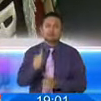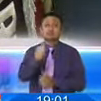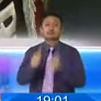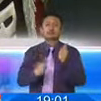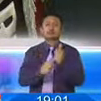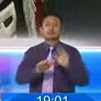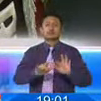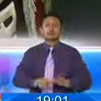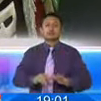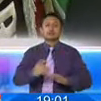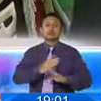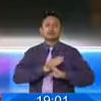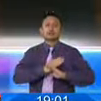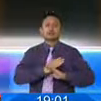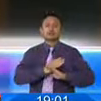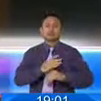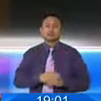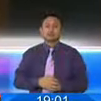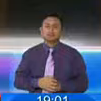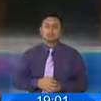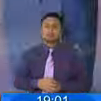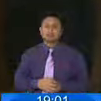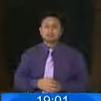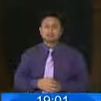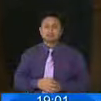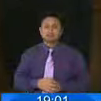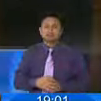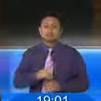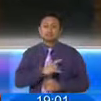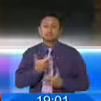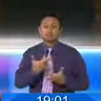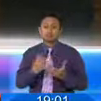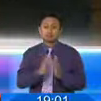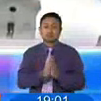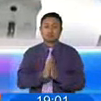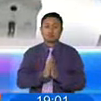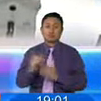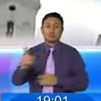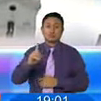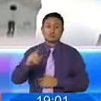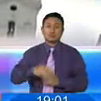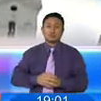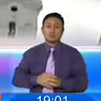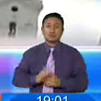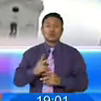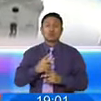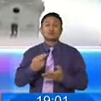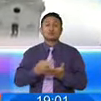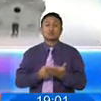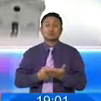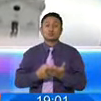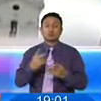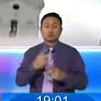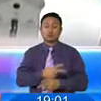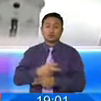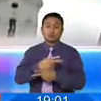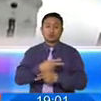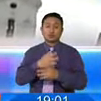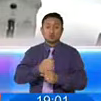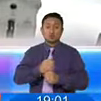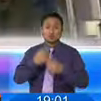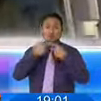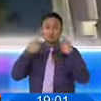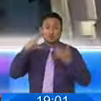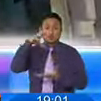subsecretario de Defensa Nacional. En este sentido dijo que se solicitará al Ejecutivo una reunión con el Consejo de Seguridad Pública y del Estado,